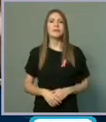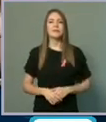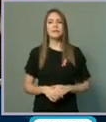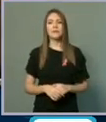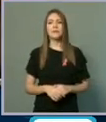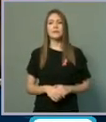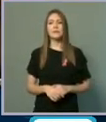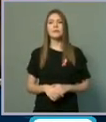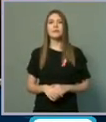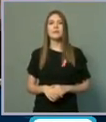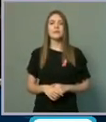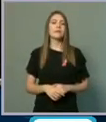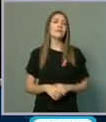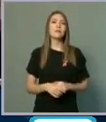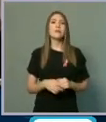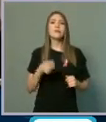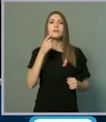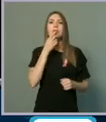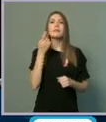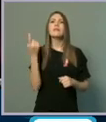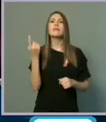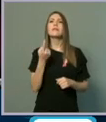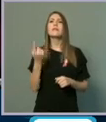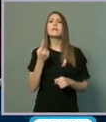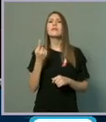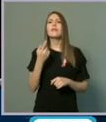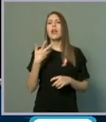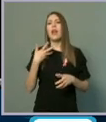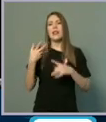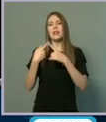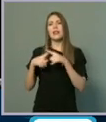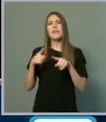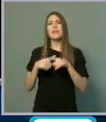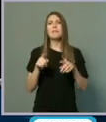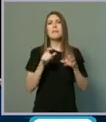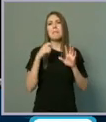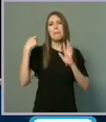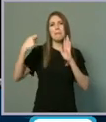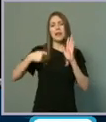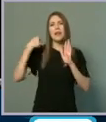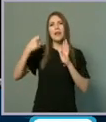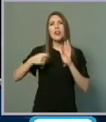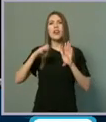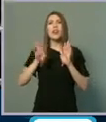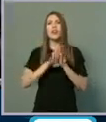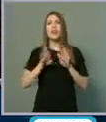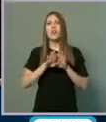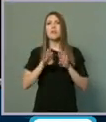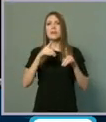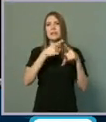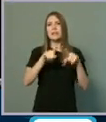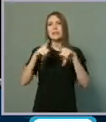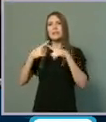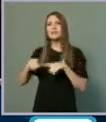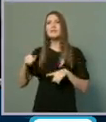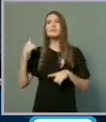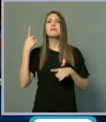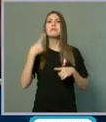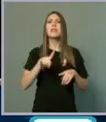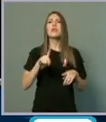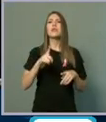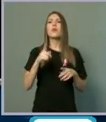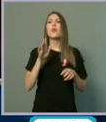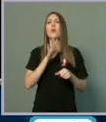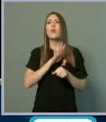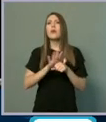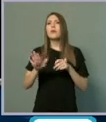opciones que nos traes, que en temáticas son distintas, pero que es como una explosión después del franquismo? En colores, en temas, ¿qué sería